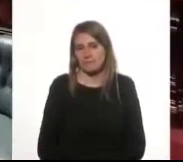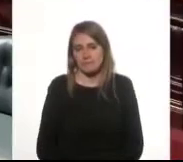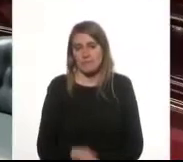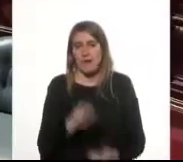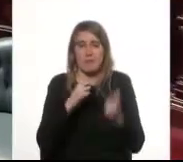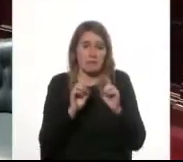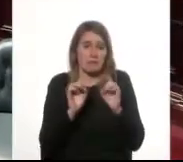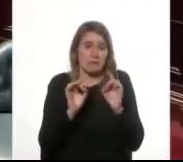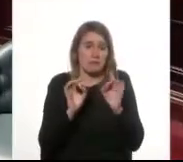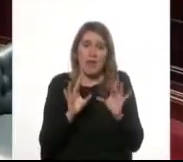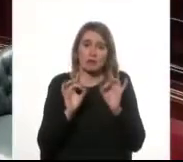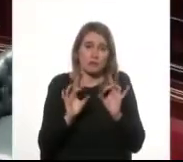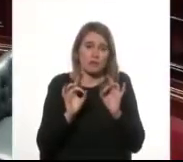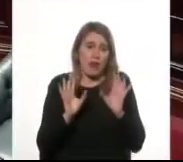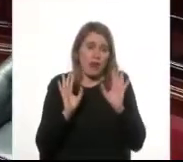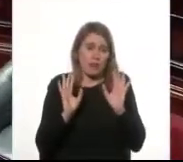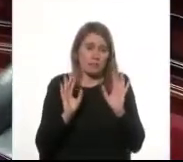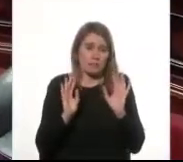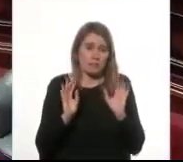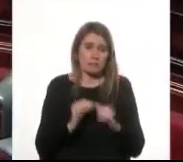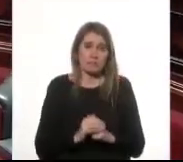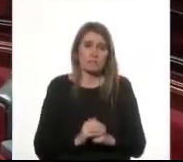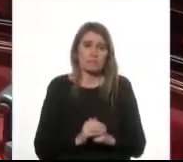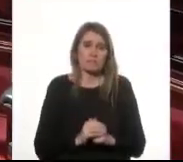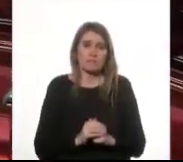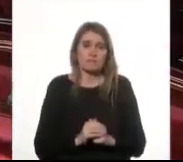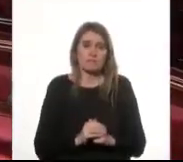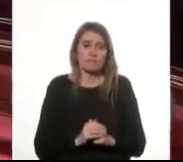Pero naturalmente,